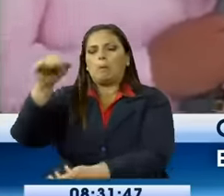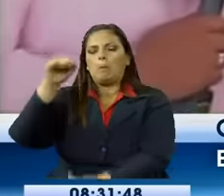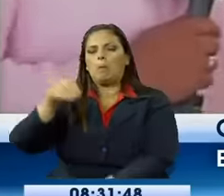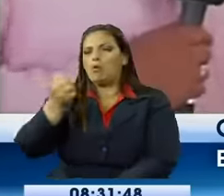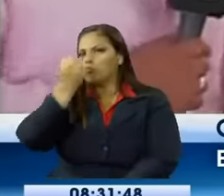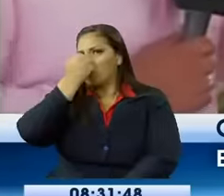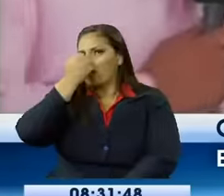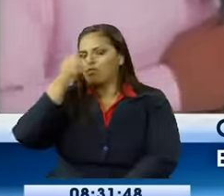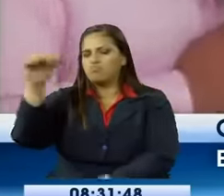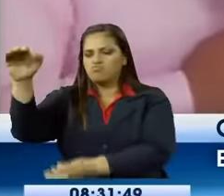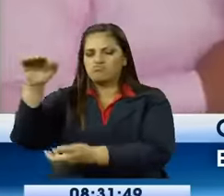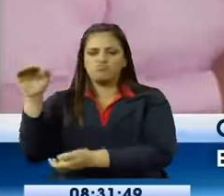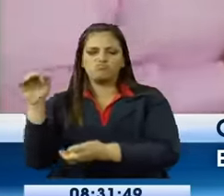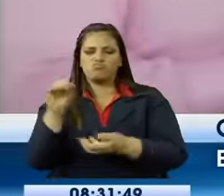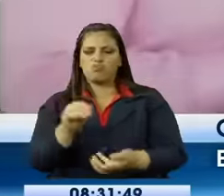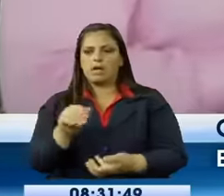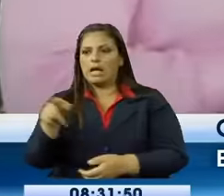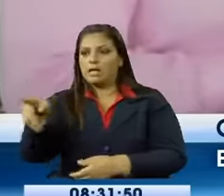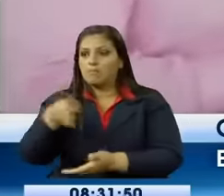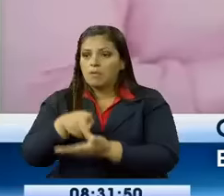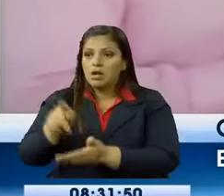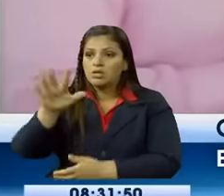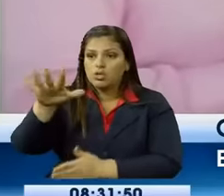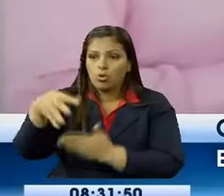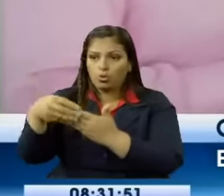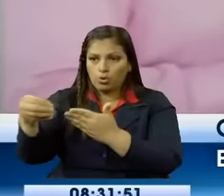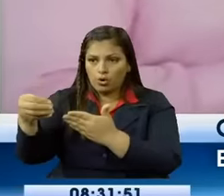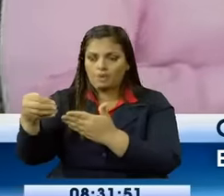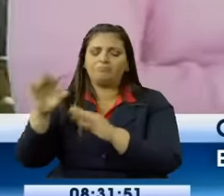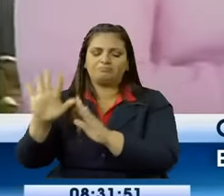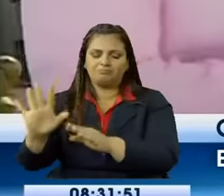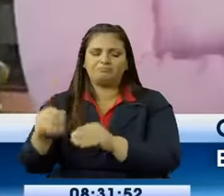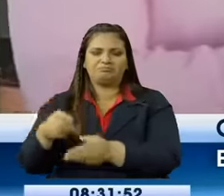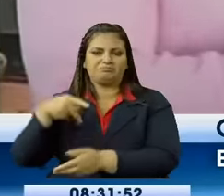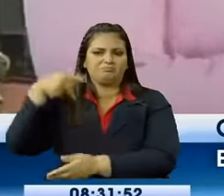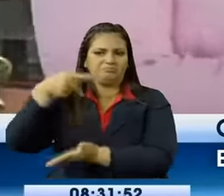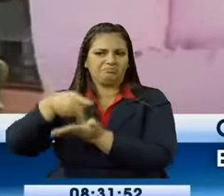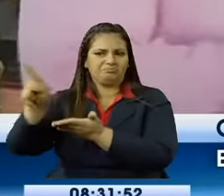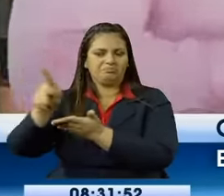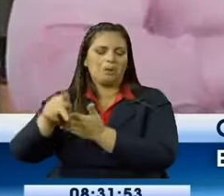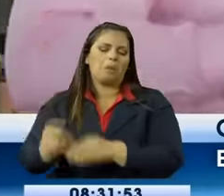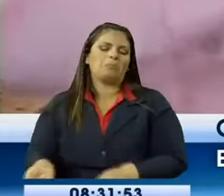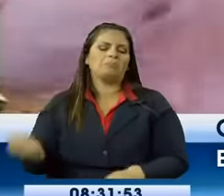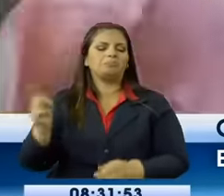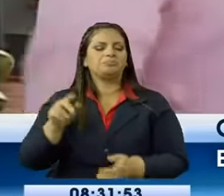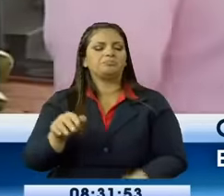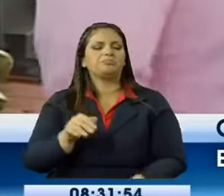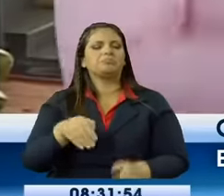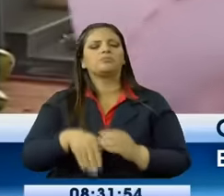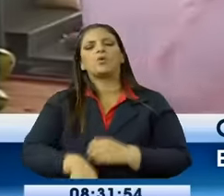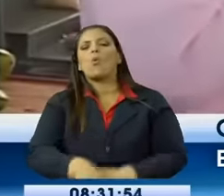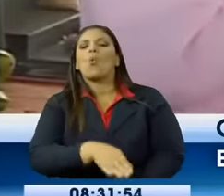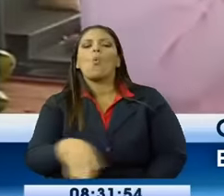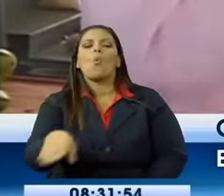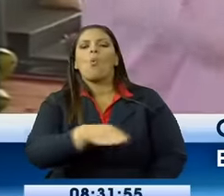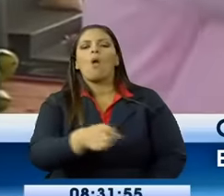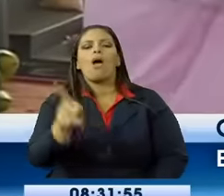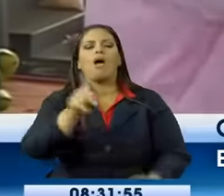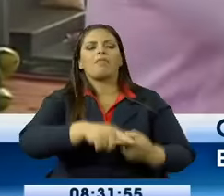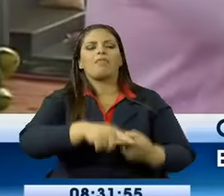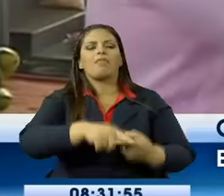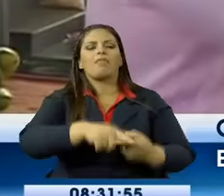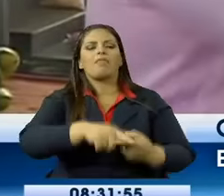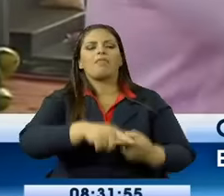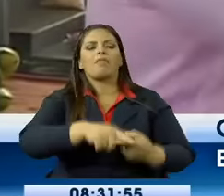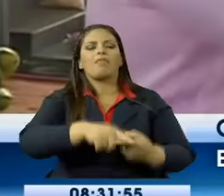Vengo y lo traigo a Guayaquil a 25. Y luego pongo yo el precio. ¿Qué se va a hacer conmigo que yo soy, de pronto, un explotador? ¿Qué se hace conmigo porque yo